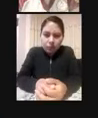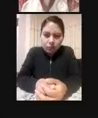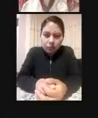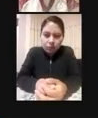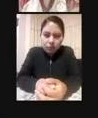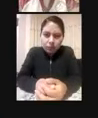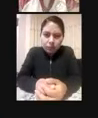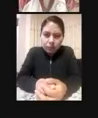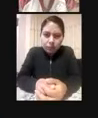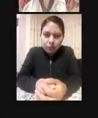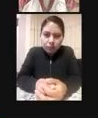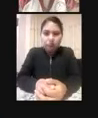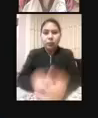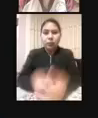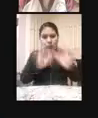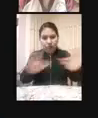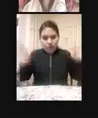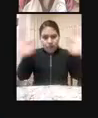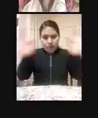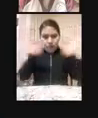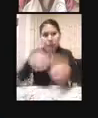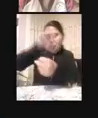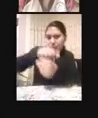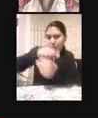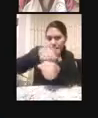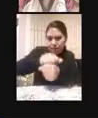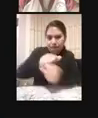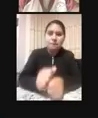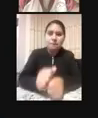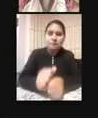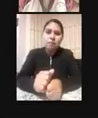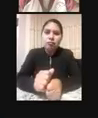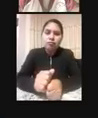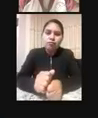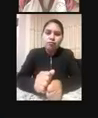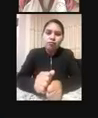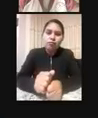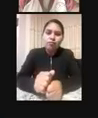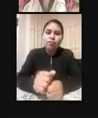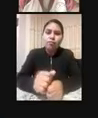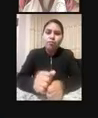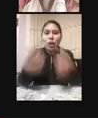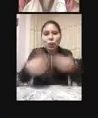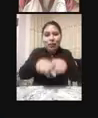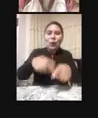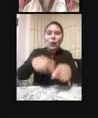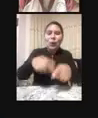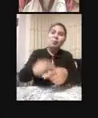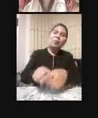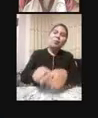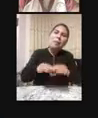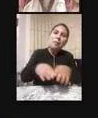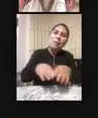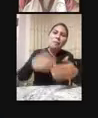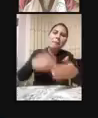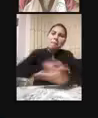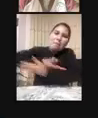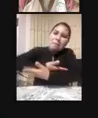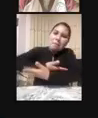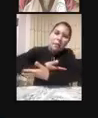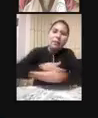Es importante trabajar a edades tempranas, ya que ayuda a fomentar también el equilibrio y